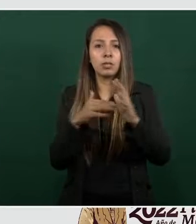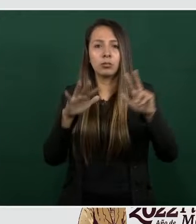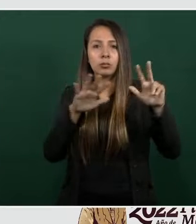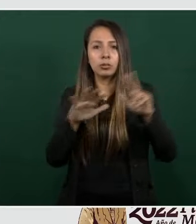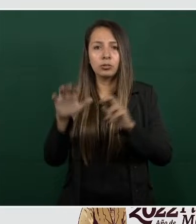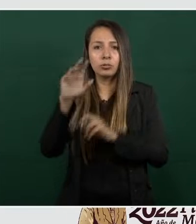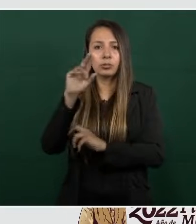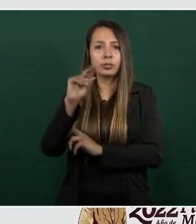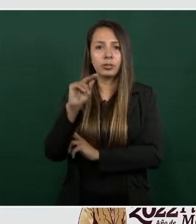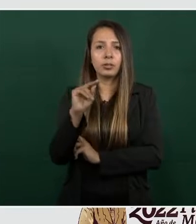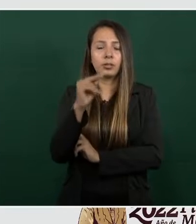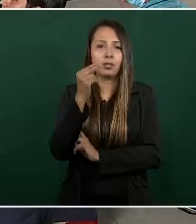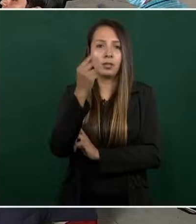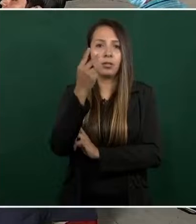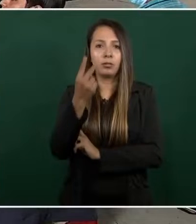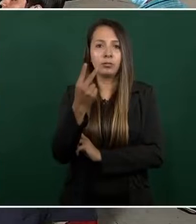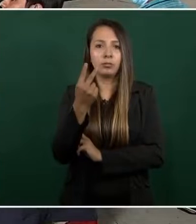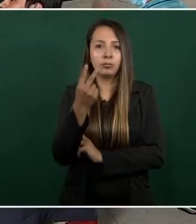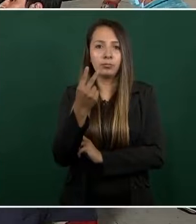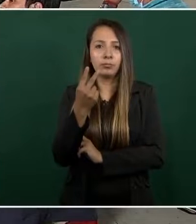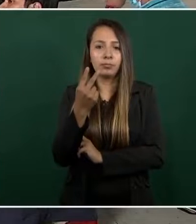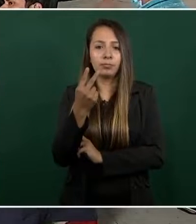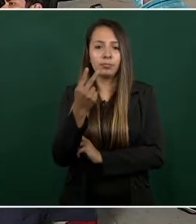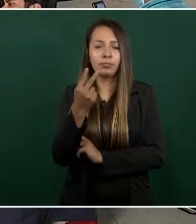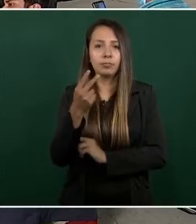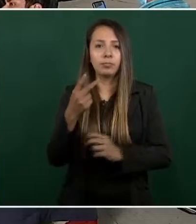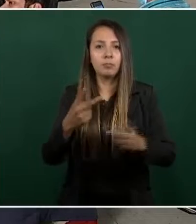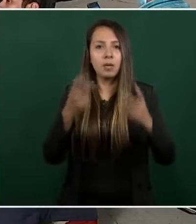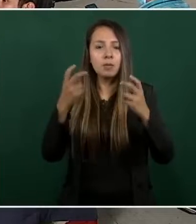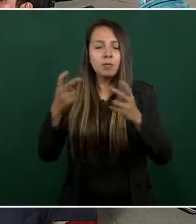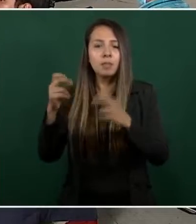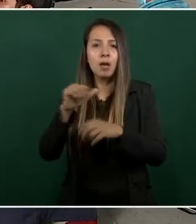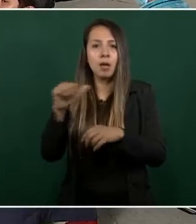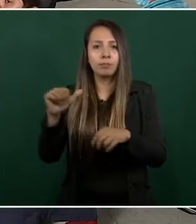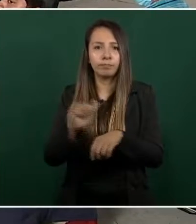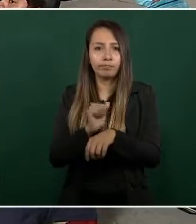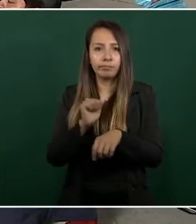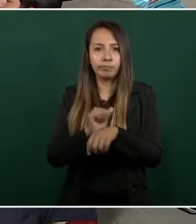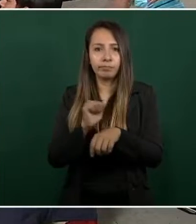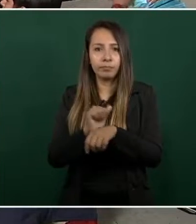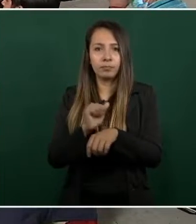5.882 eventos robo de vehículos.